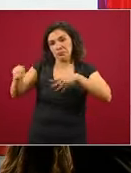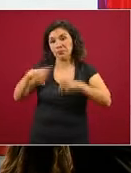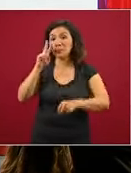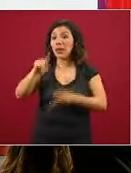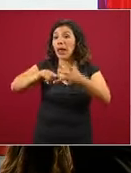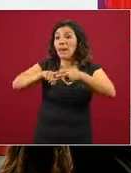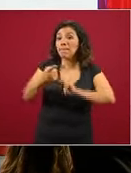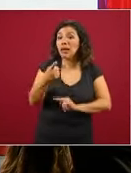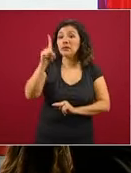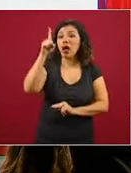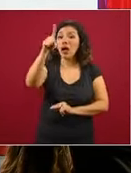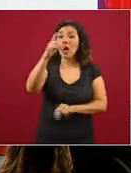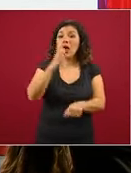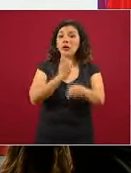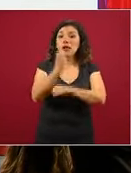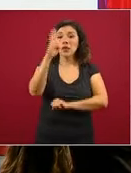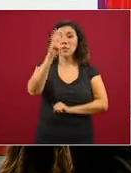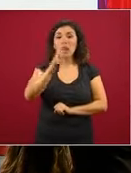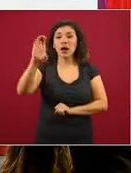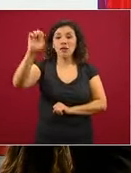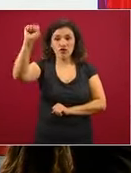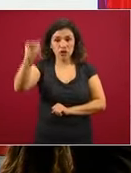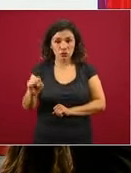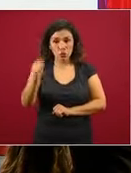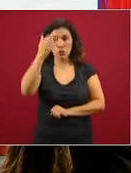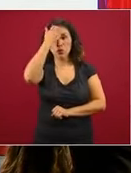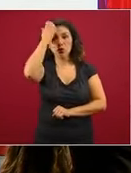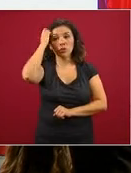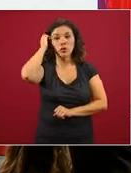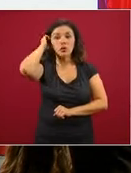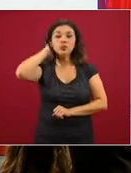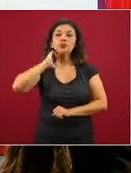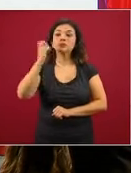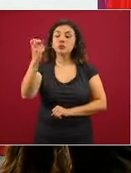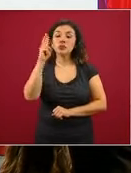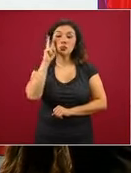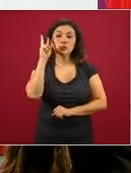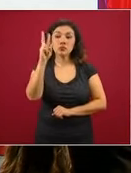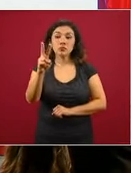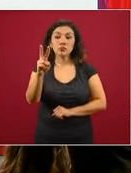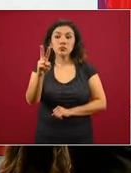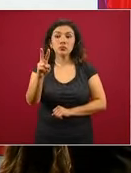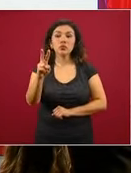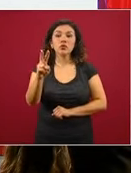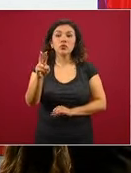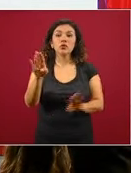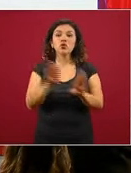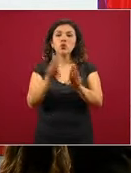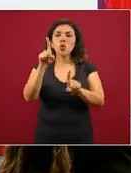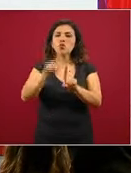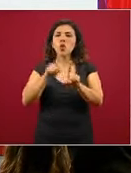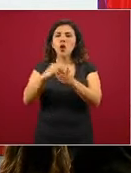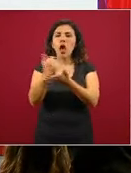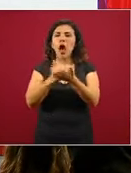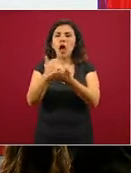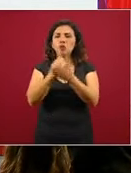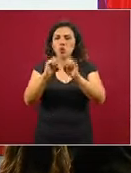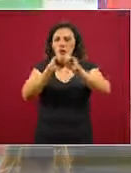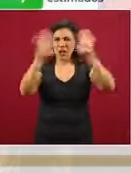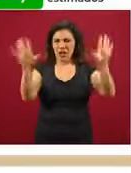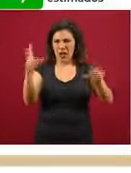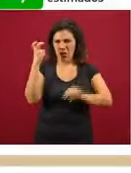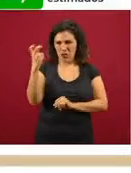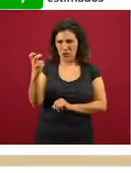Empecemos con el estado de Baja California Sur. Aquí pueden ver ustedes en la curva de color azul